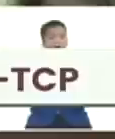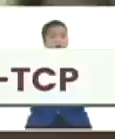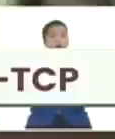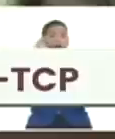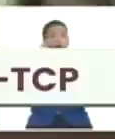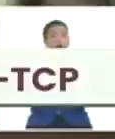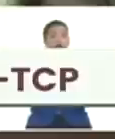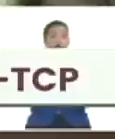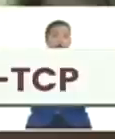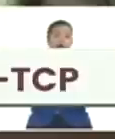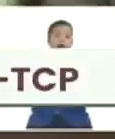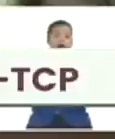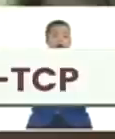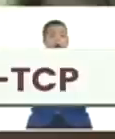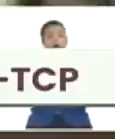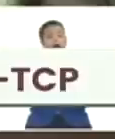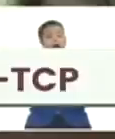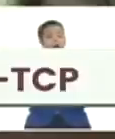ella.